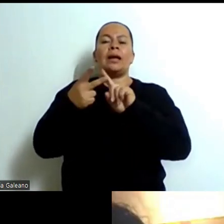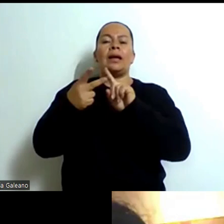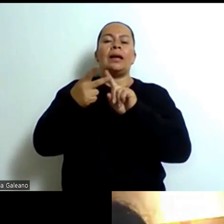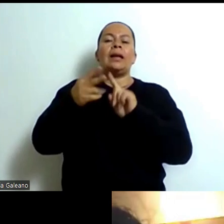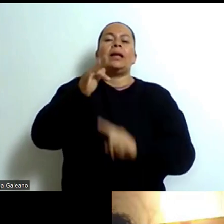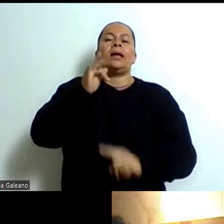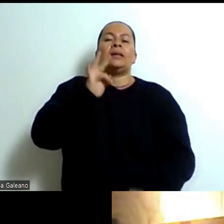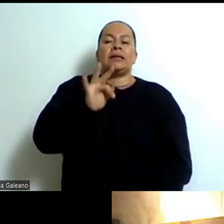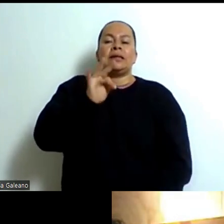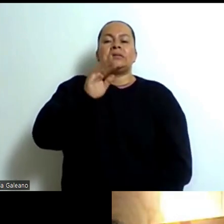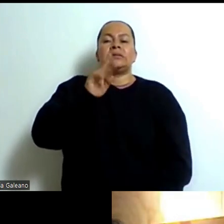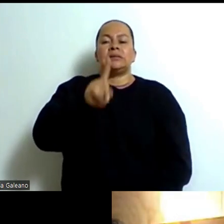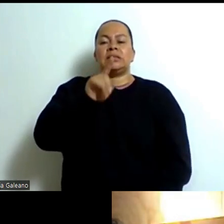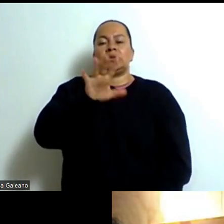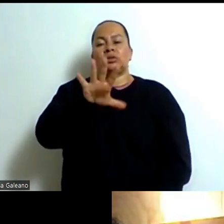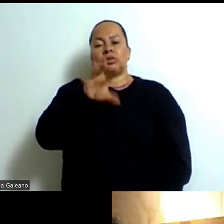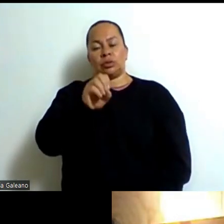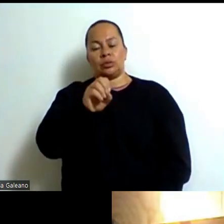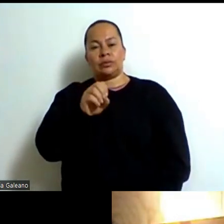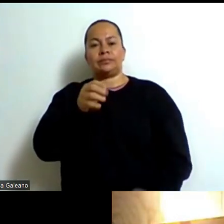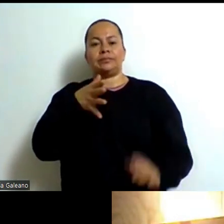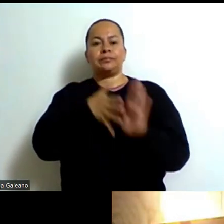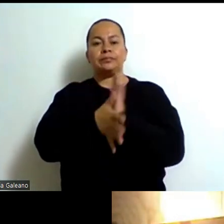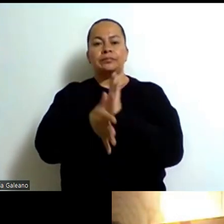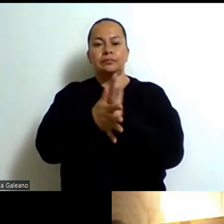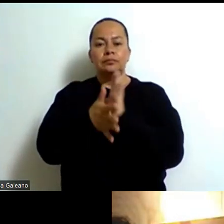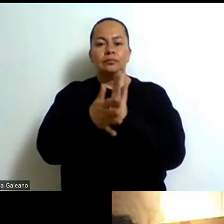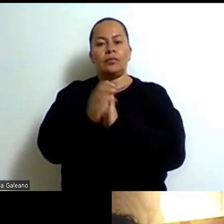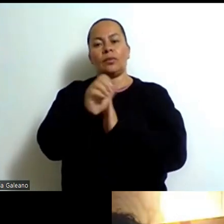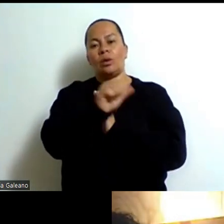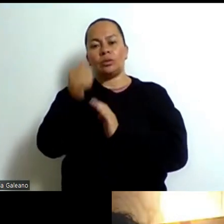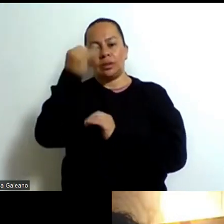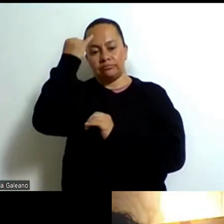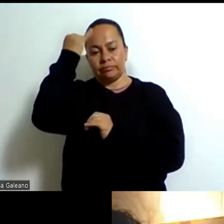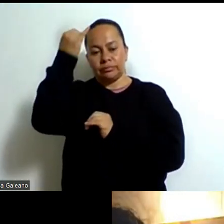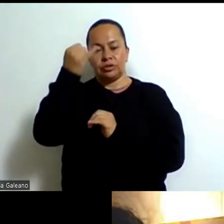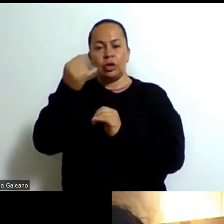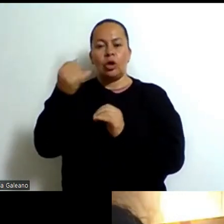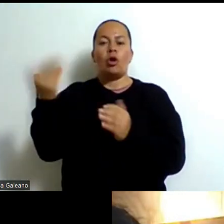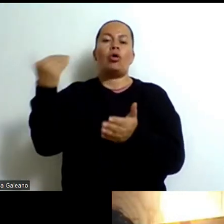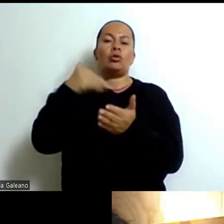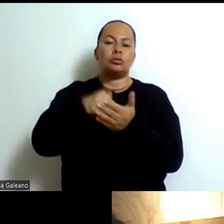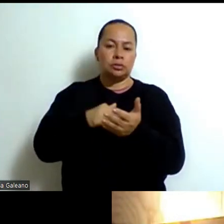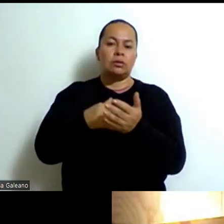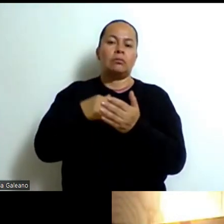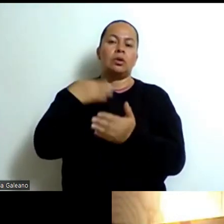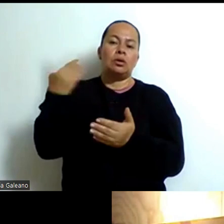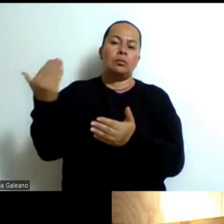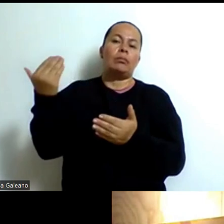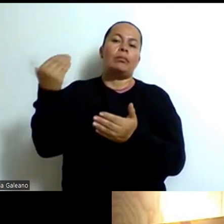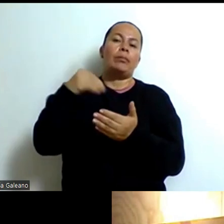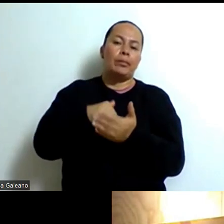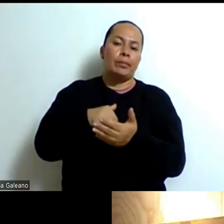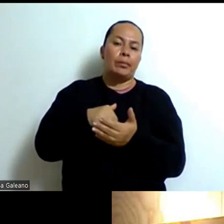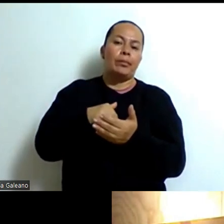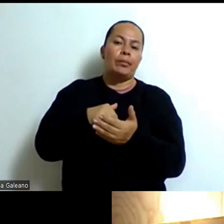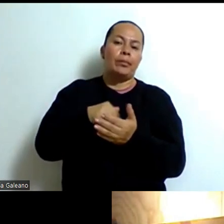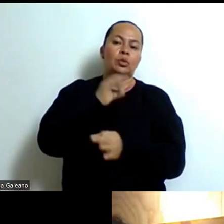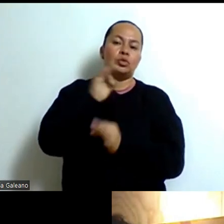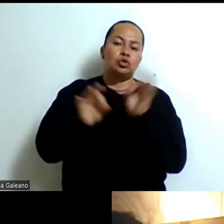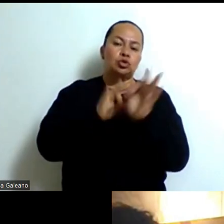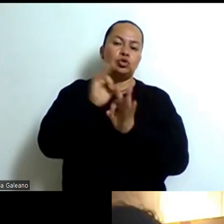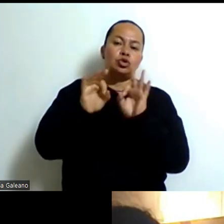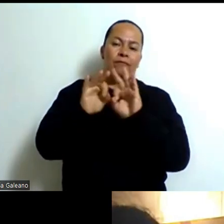t150 nos visiona otra idea y vuelve a colocar el cuidado en cabeza de las